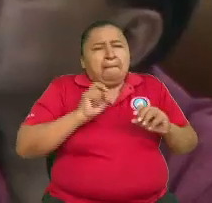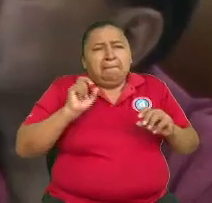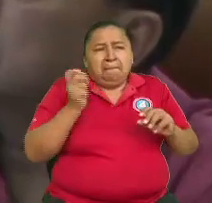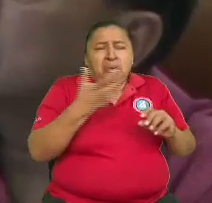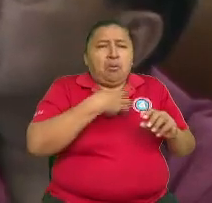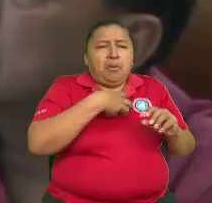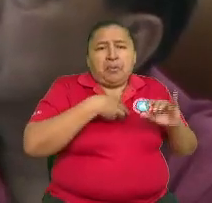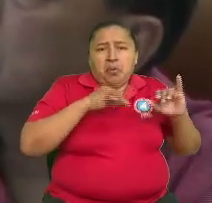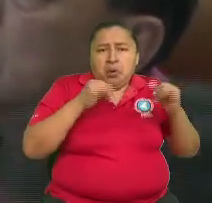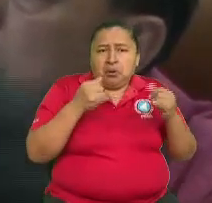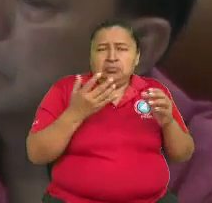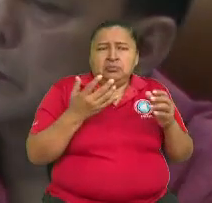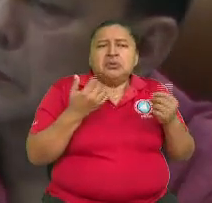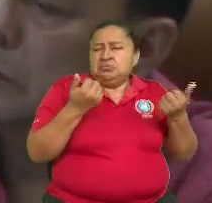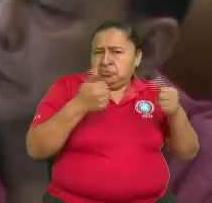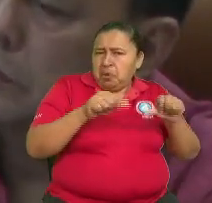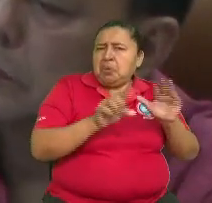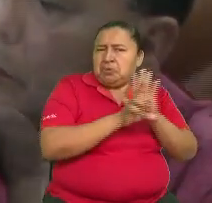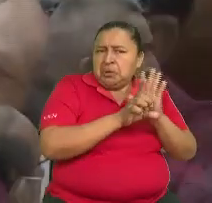totalmente lícito.